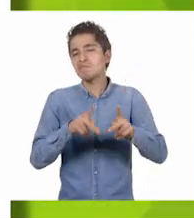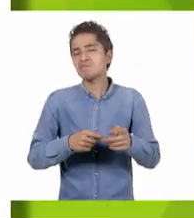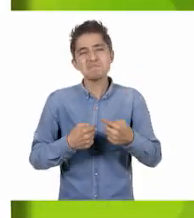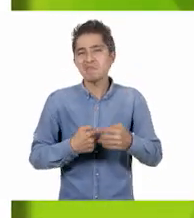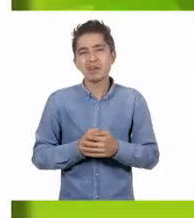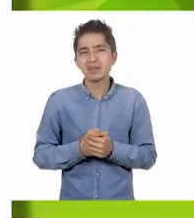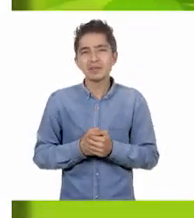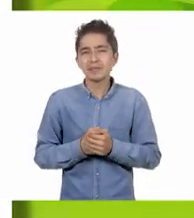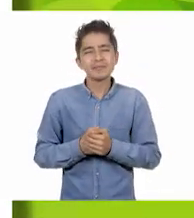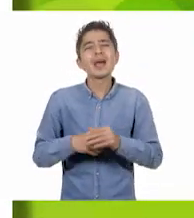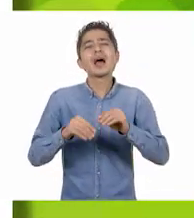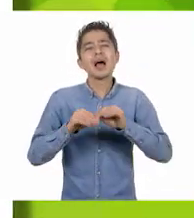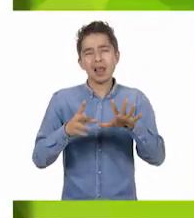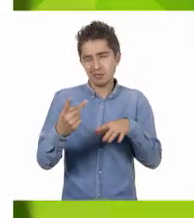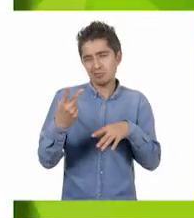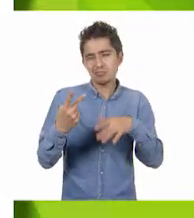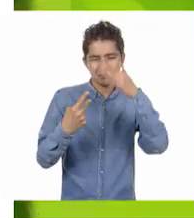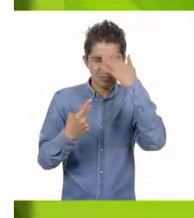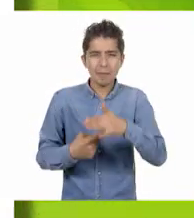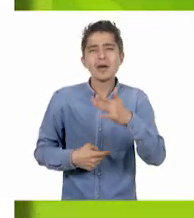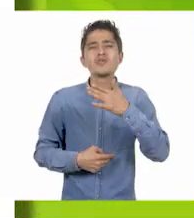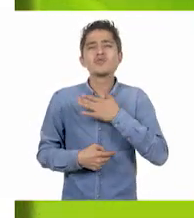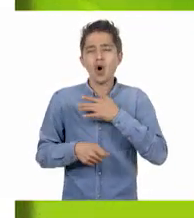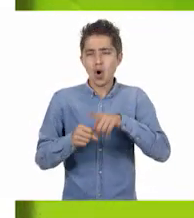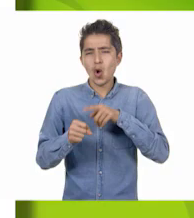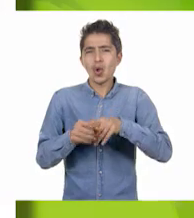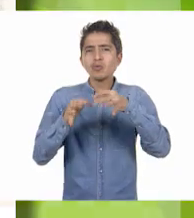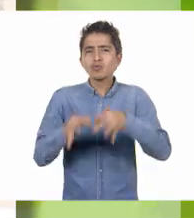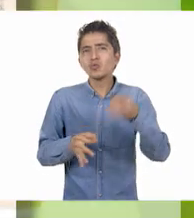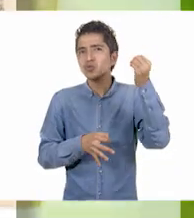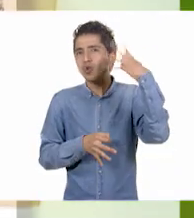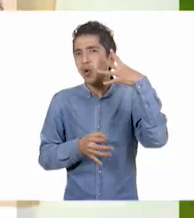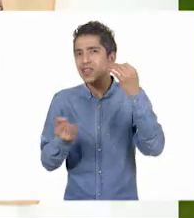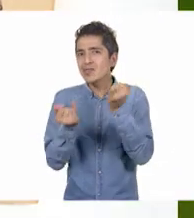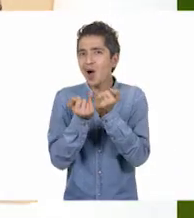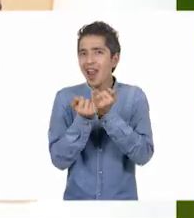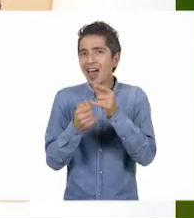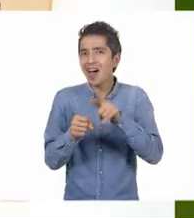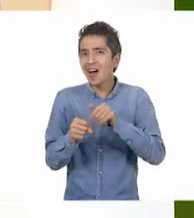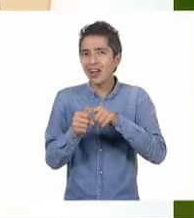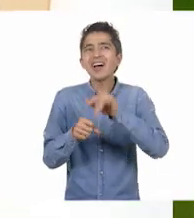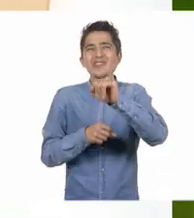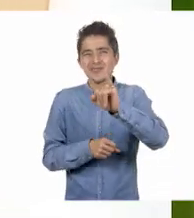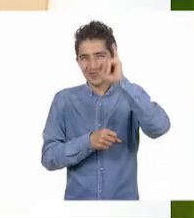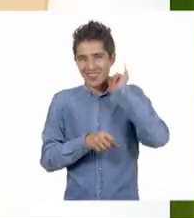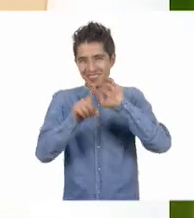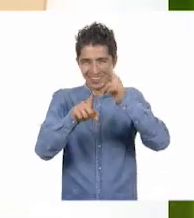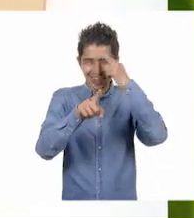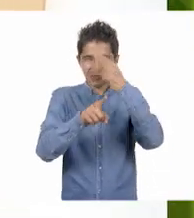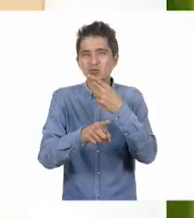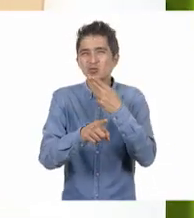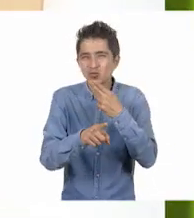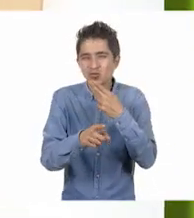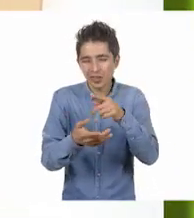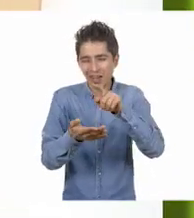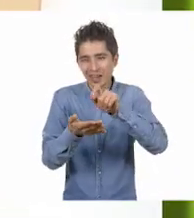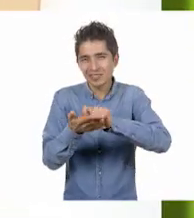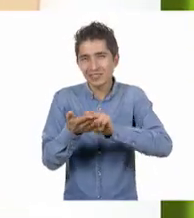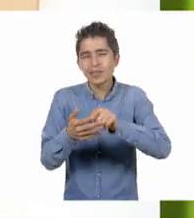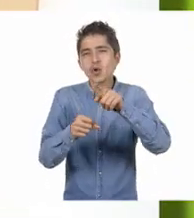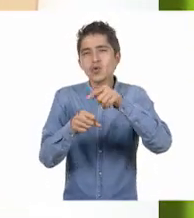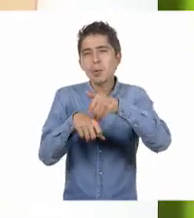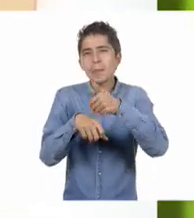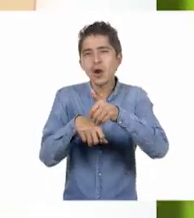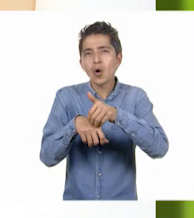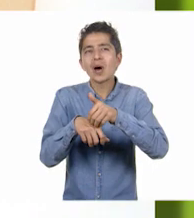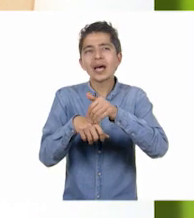dos sabemos claramente que yo soy el color del sol, pues el jueves me usaste para colorearlo en las páginas